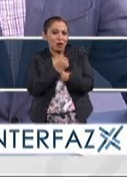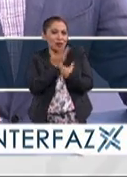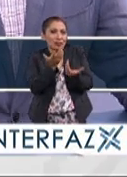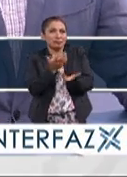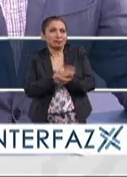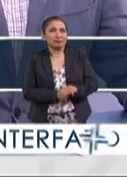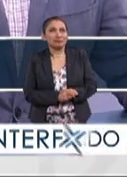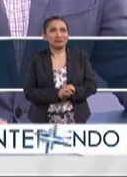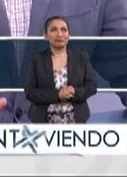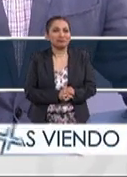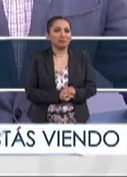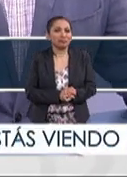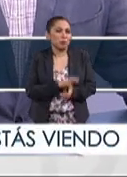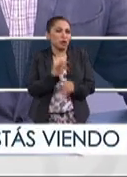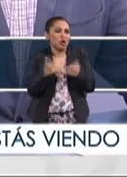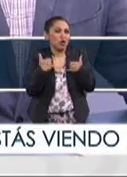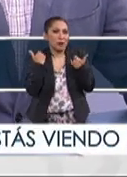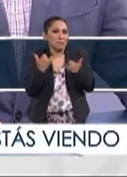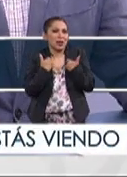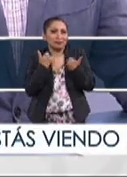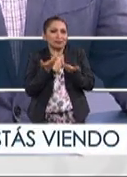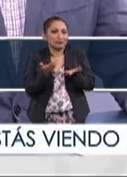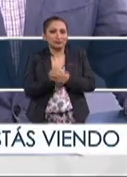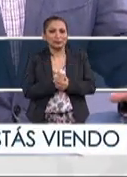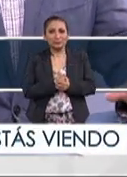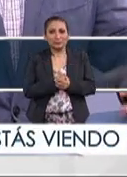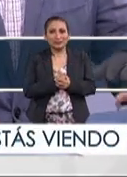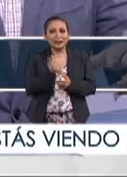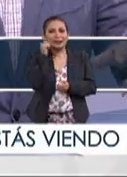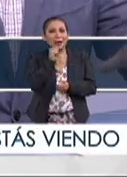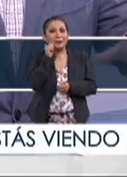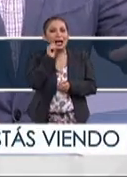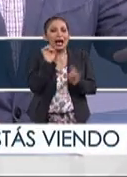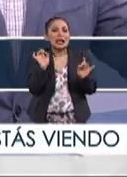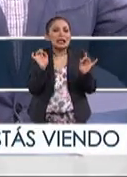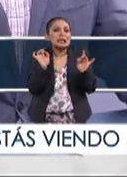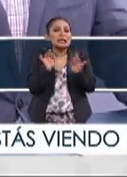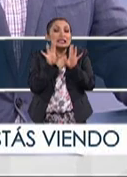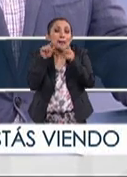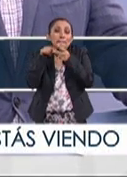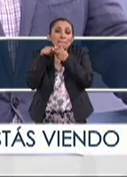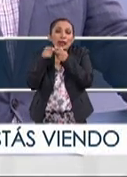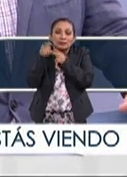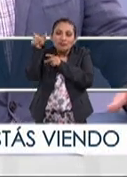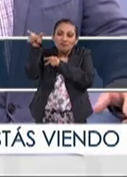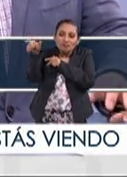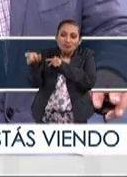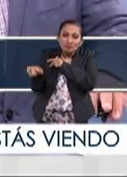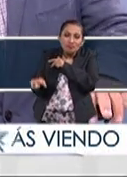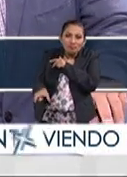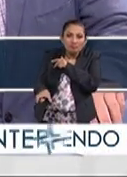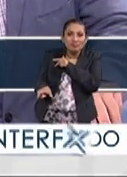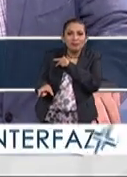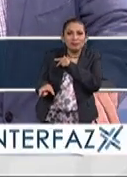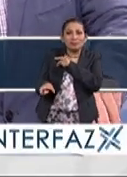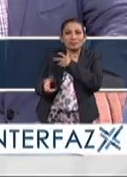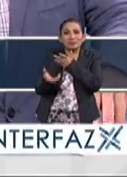creo, como todo joven poeta, siempre hay un motivo inicial que es